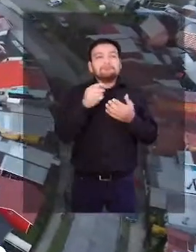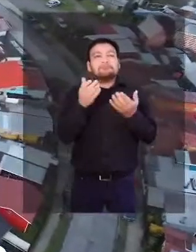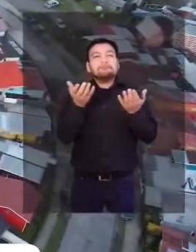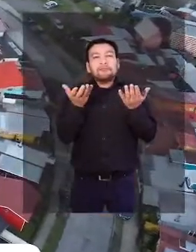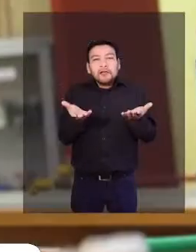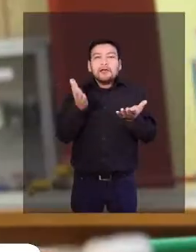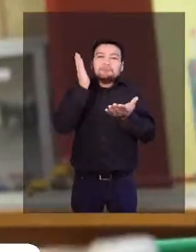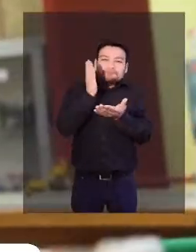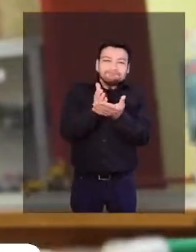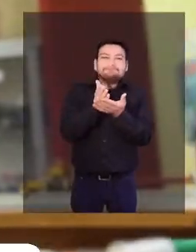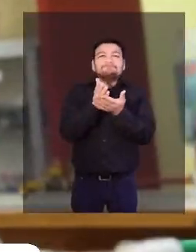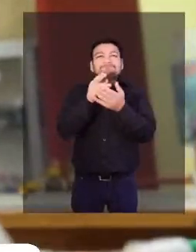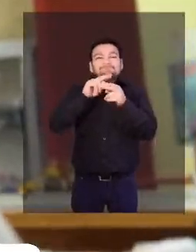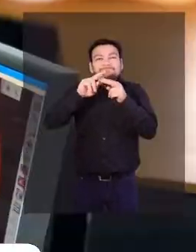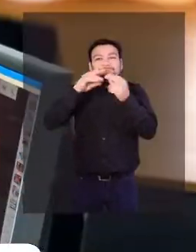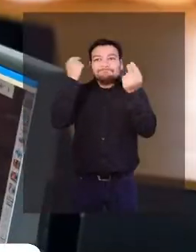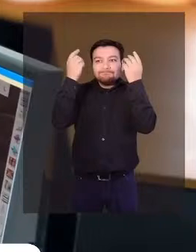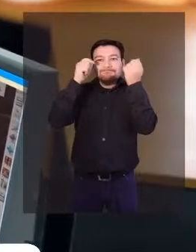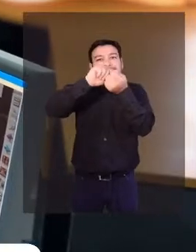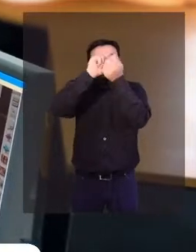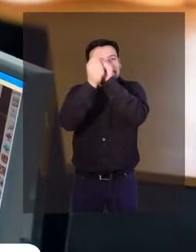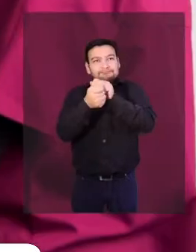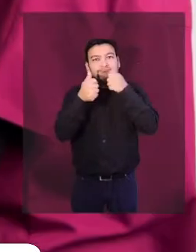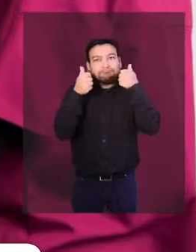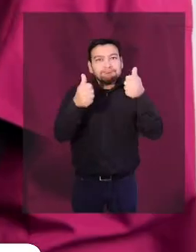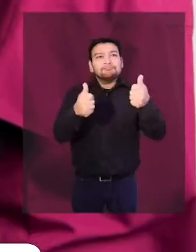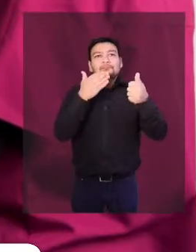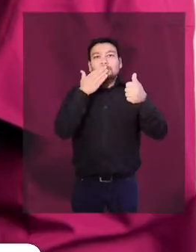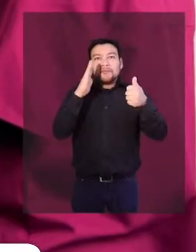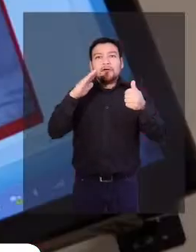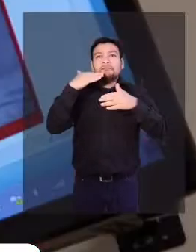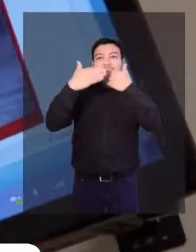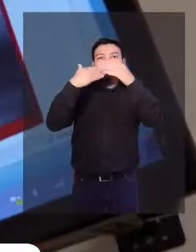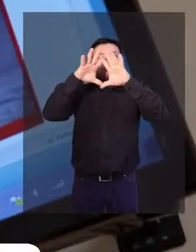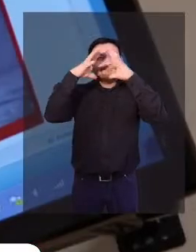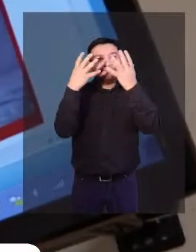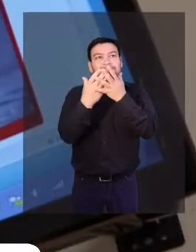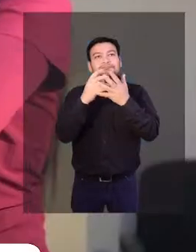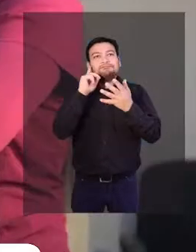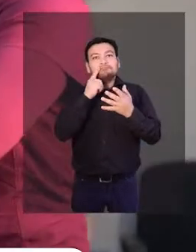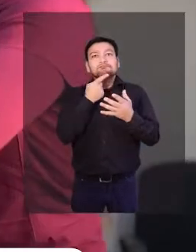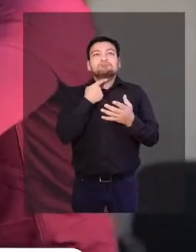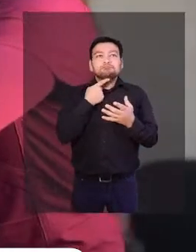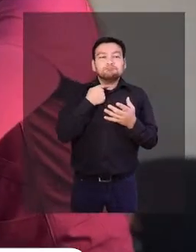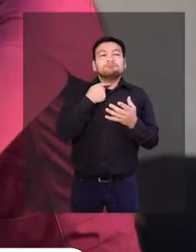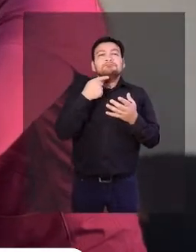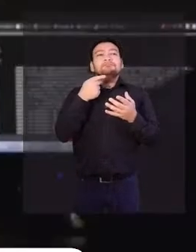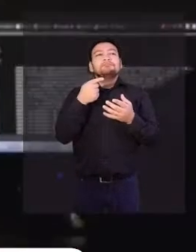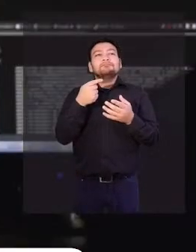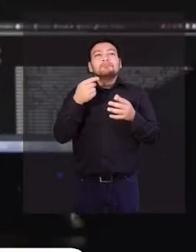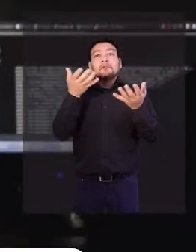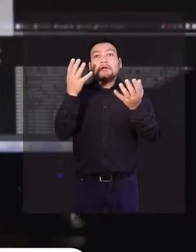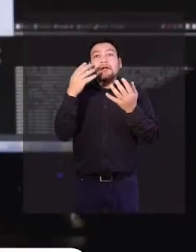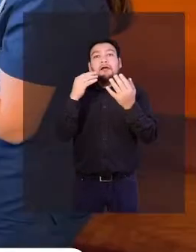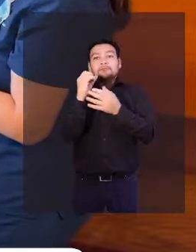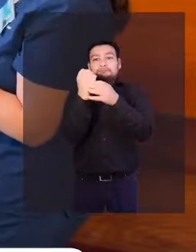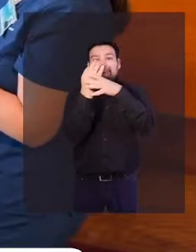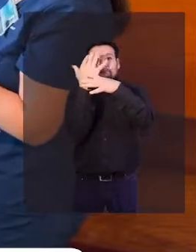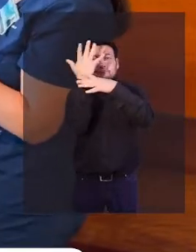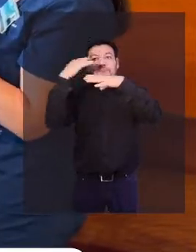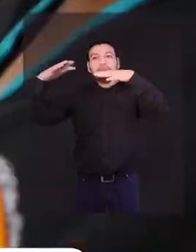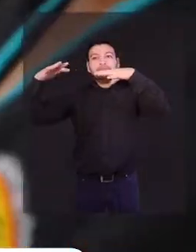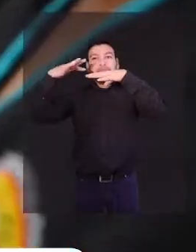regional, abarcando áreas fundamentales del conocimiento como las ciencias sociales, ciencias de la salud,